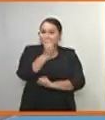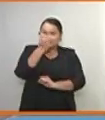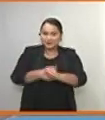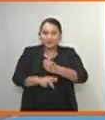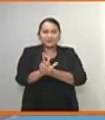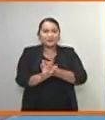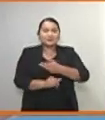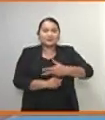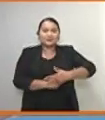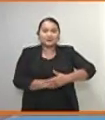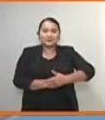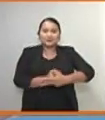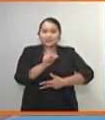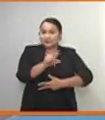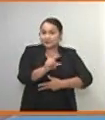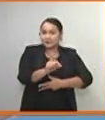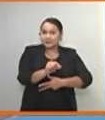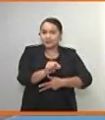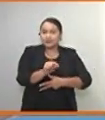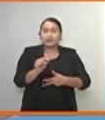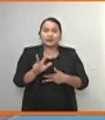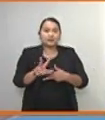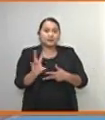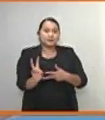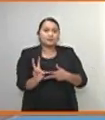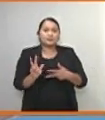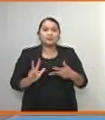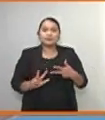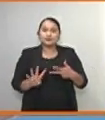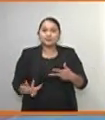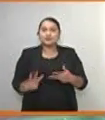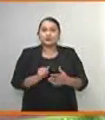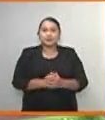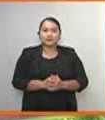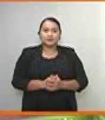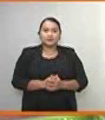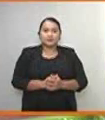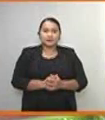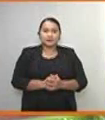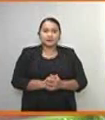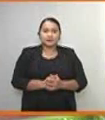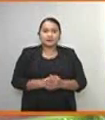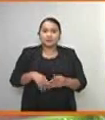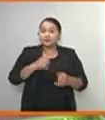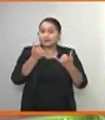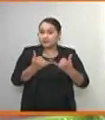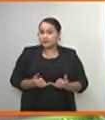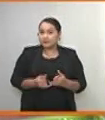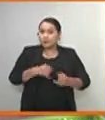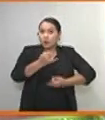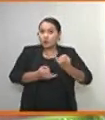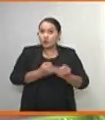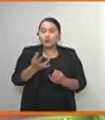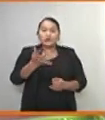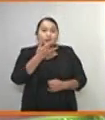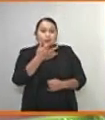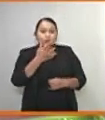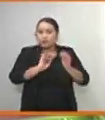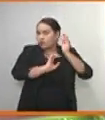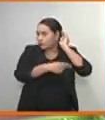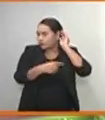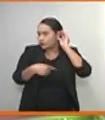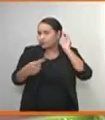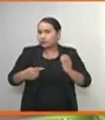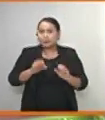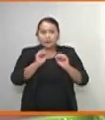ganadores en Pega 3. Son el 20, 37 y el 34. Y ha llegado el momento de tu juego favorito con la diaria, en el